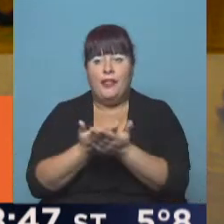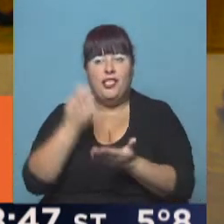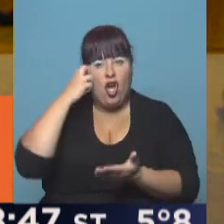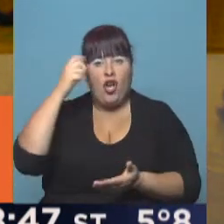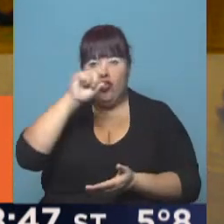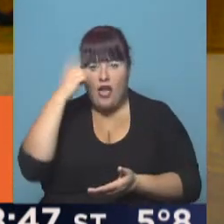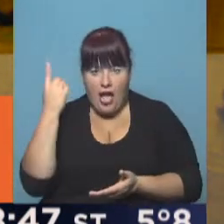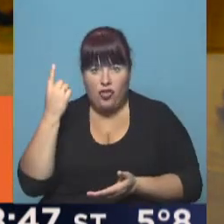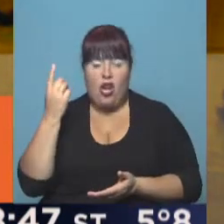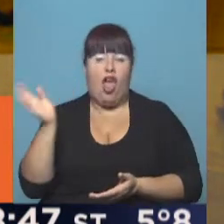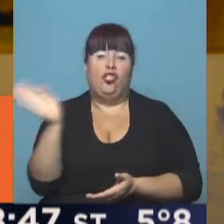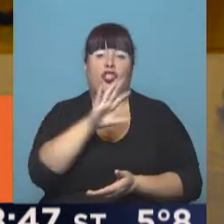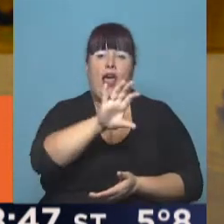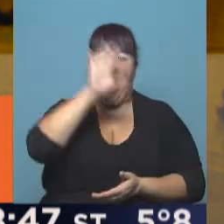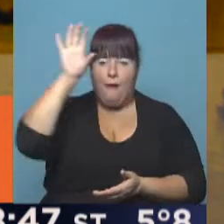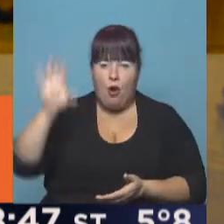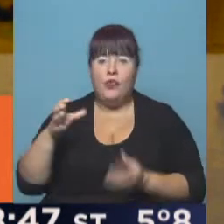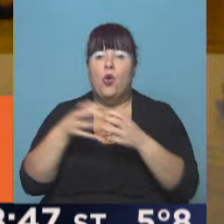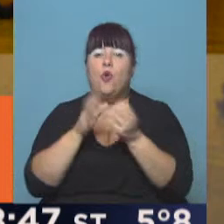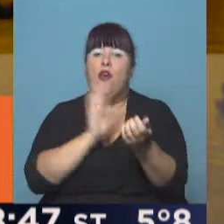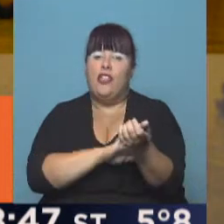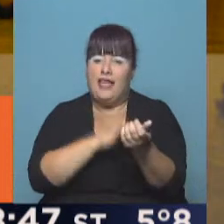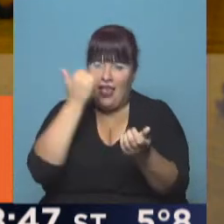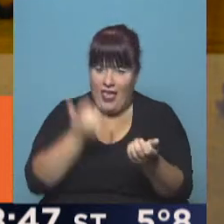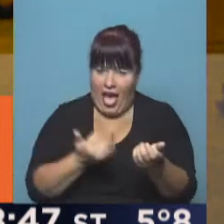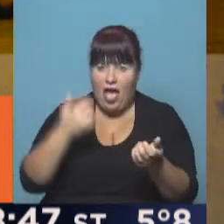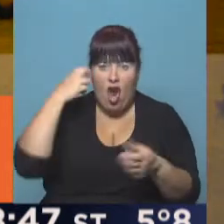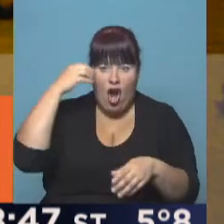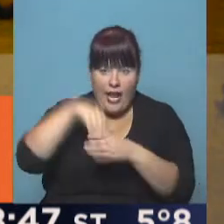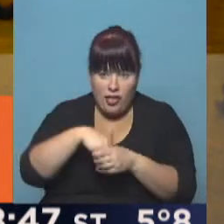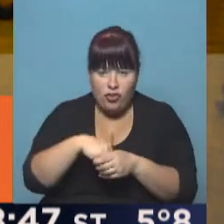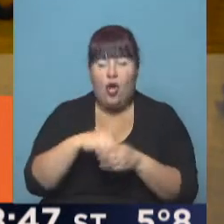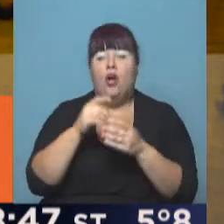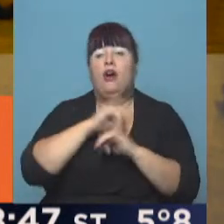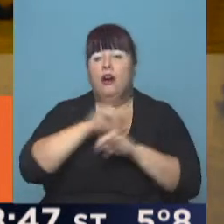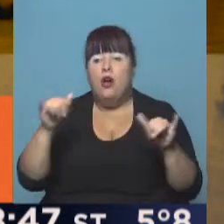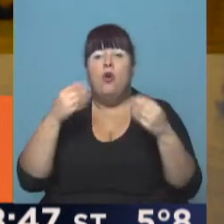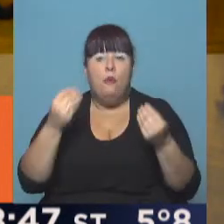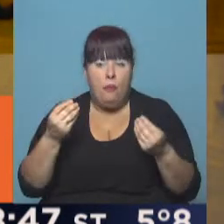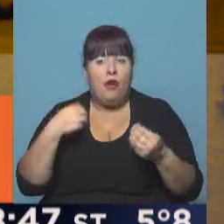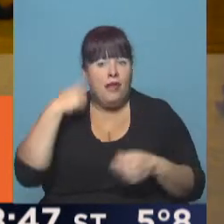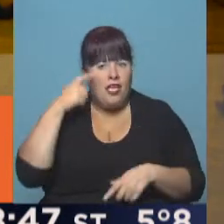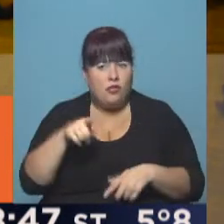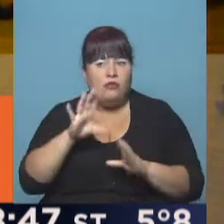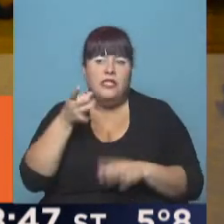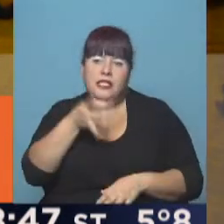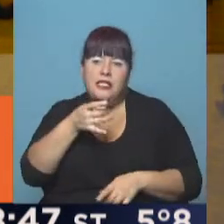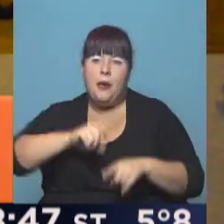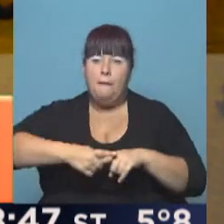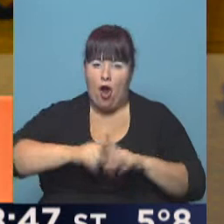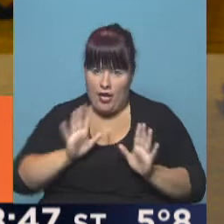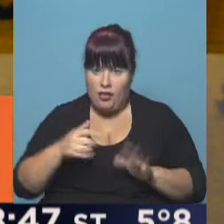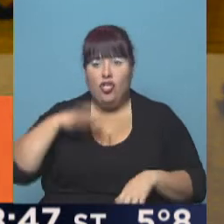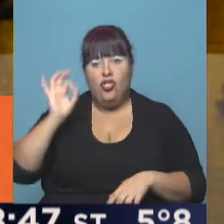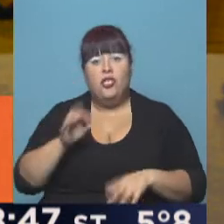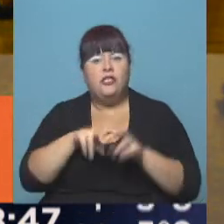de la Nación y en todas las provincias donde el Frente de Izquierda está en el Parlamento un pronunciamiento porque entendemos que esto es una persecución política,